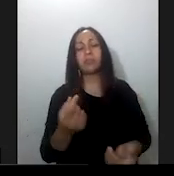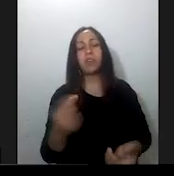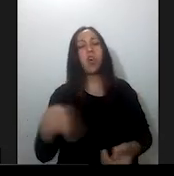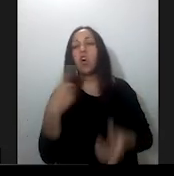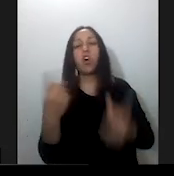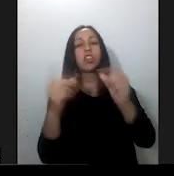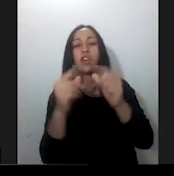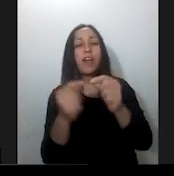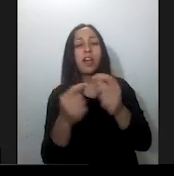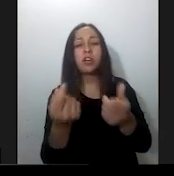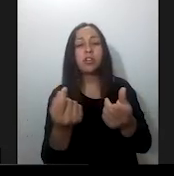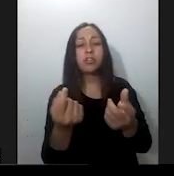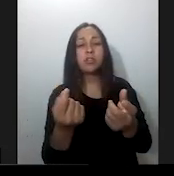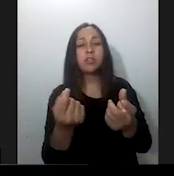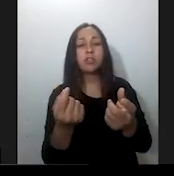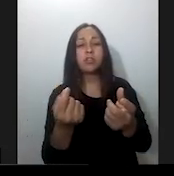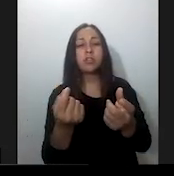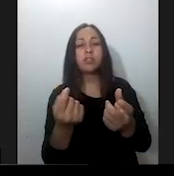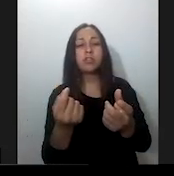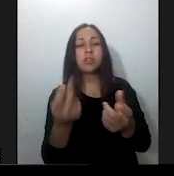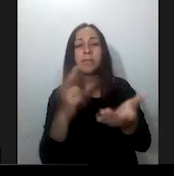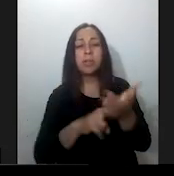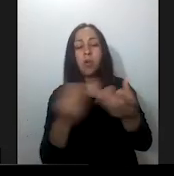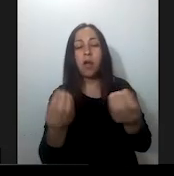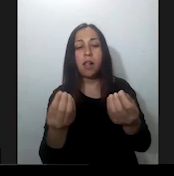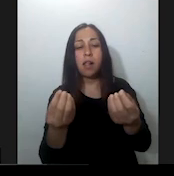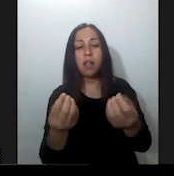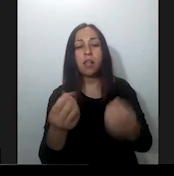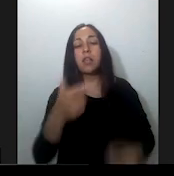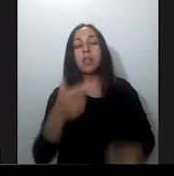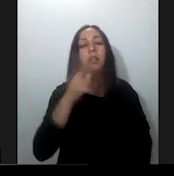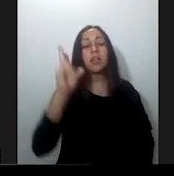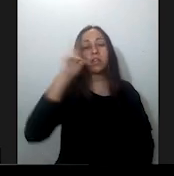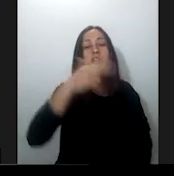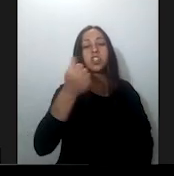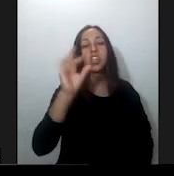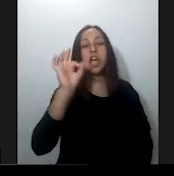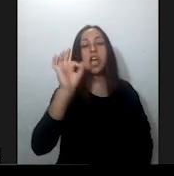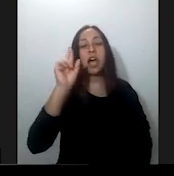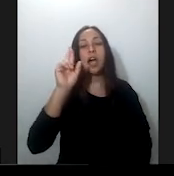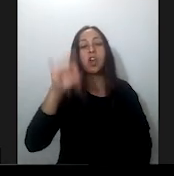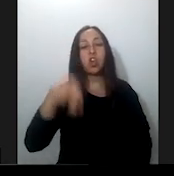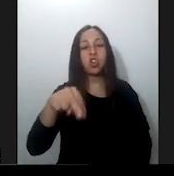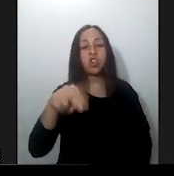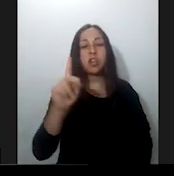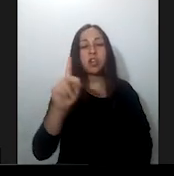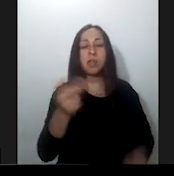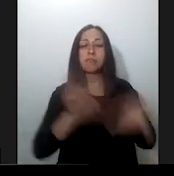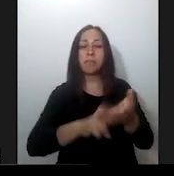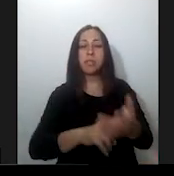¿Qué otro valor está repetido? Bueno, voy a borrar el filtro de nombre y Sharon también le pasa lo